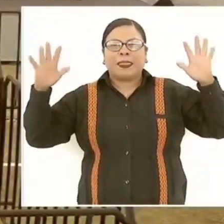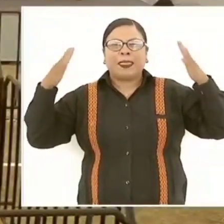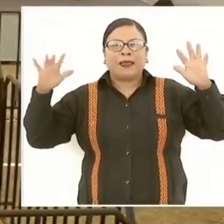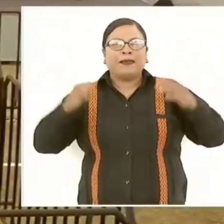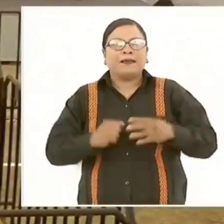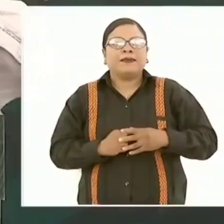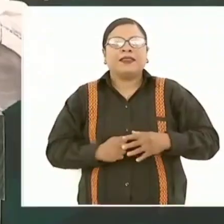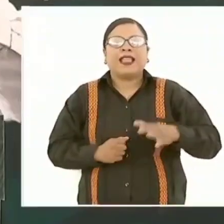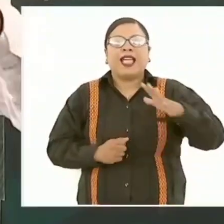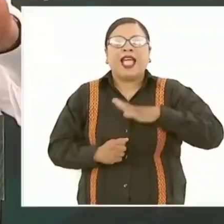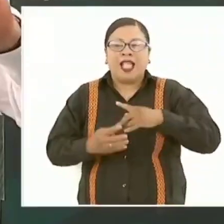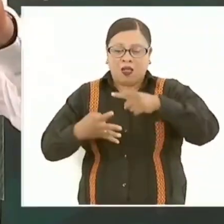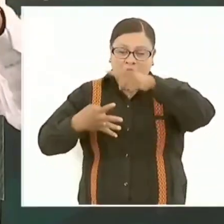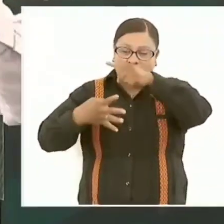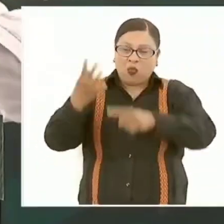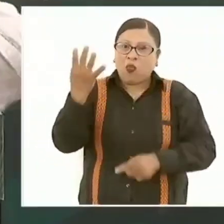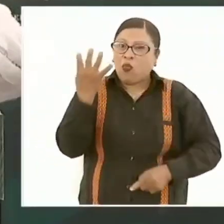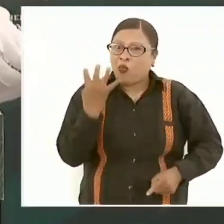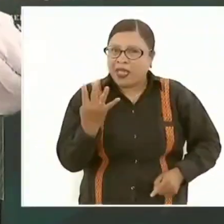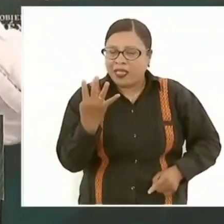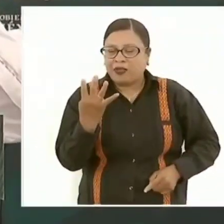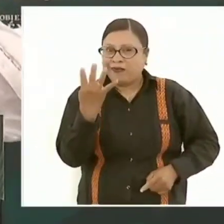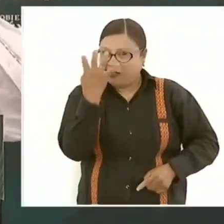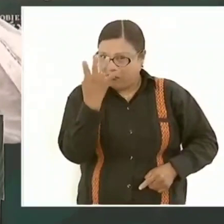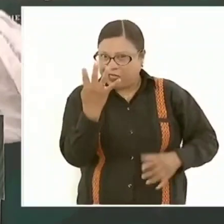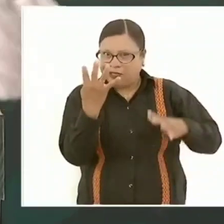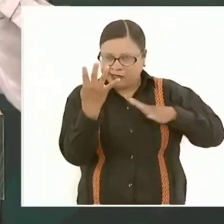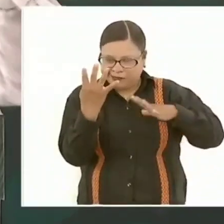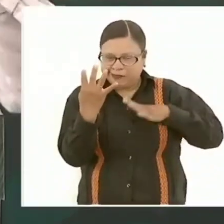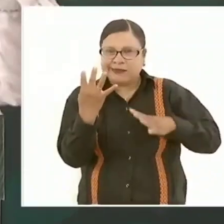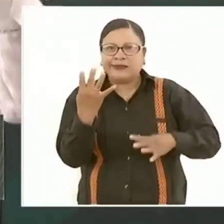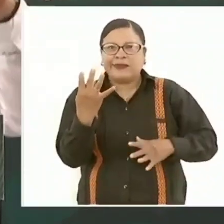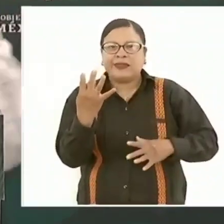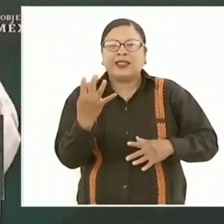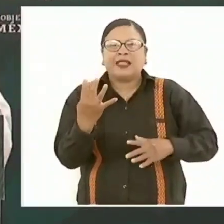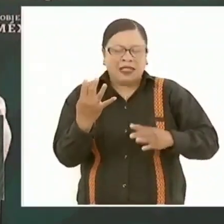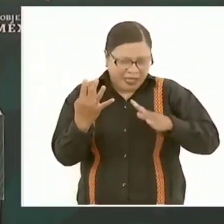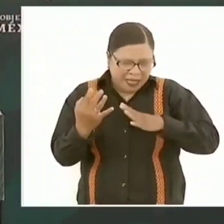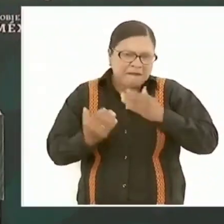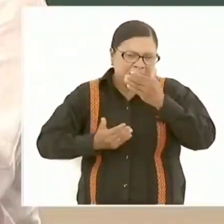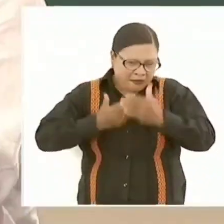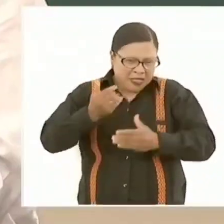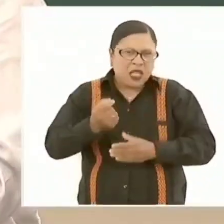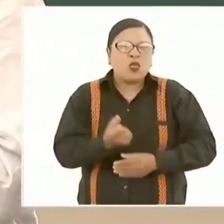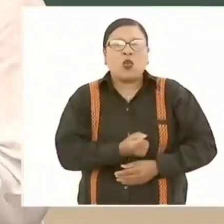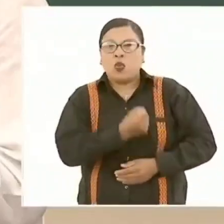Y tiene cuatro elementos, cuatro. Y ahí vamos avanzando. Uno,